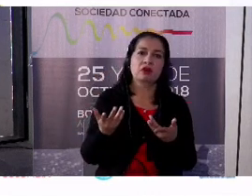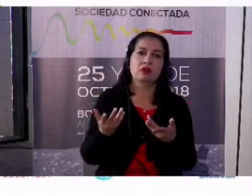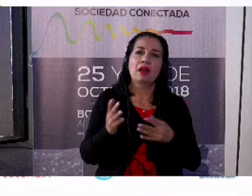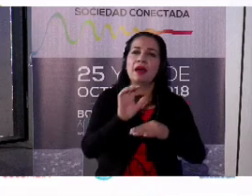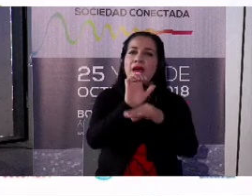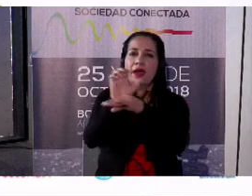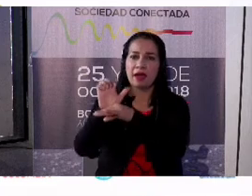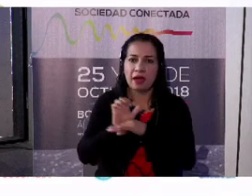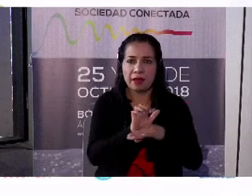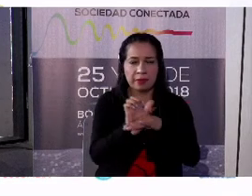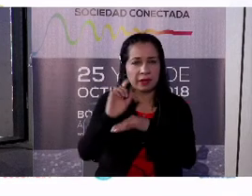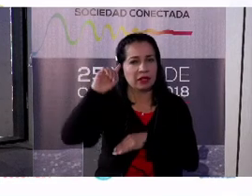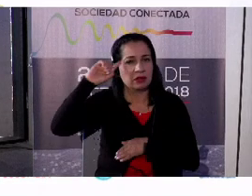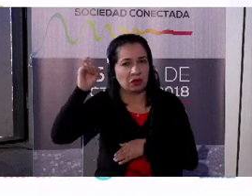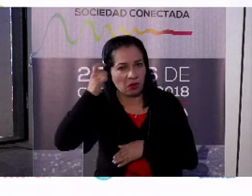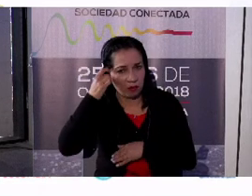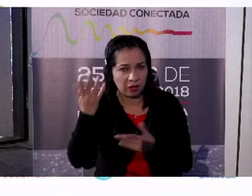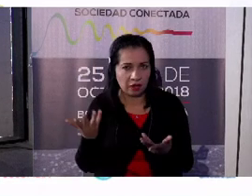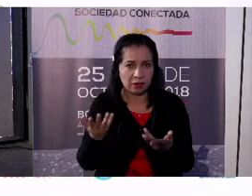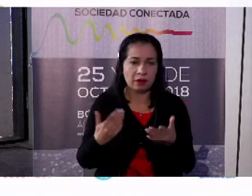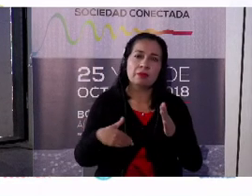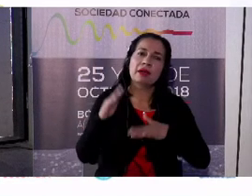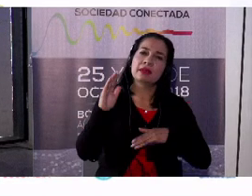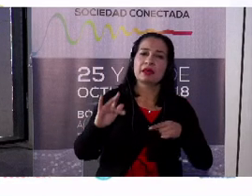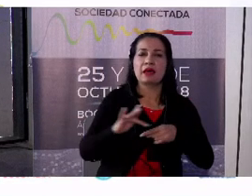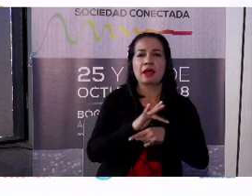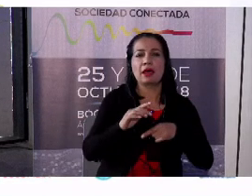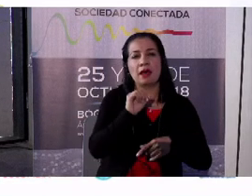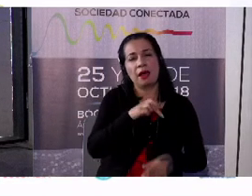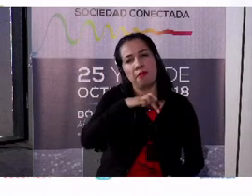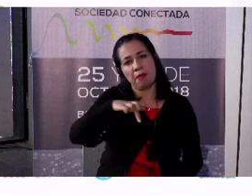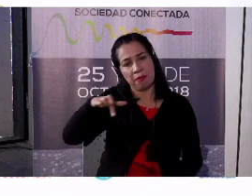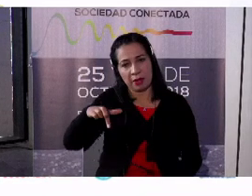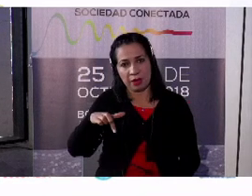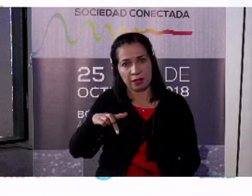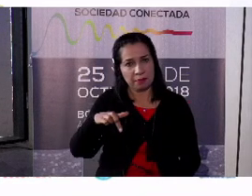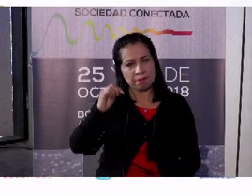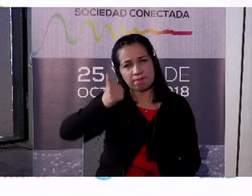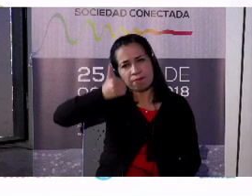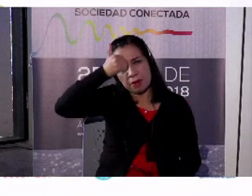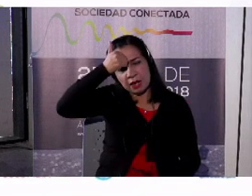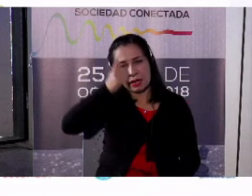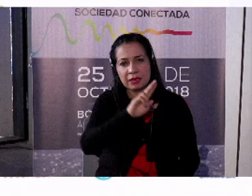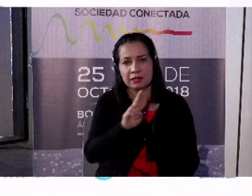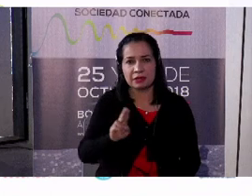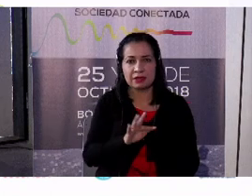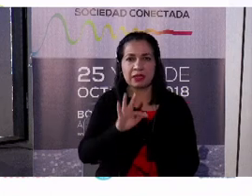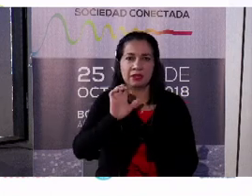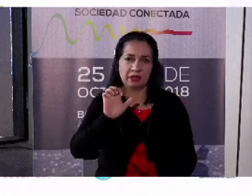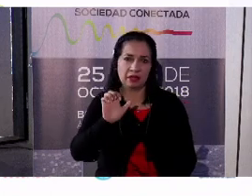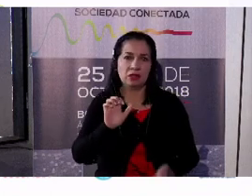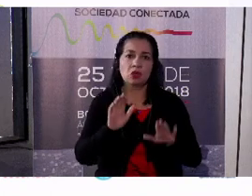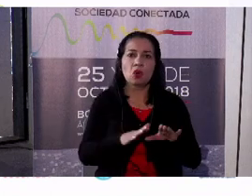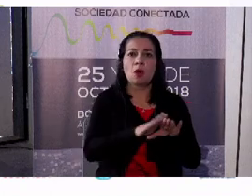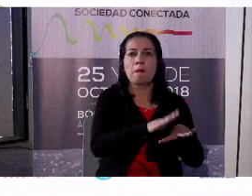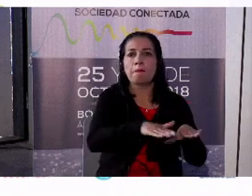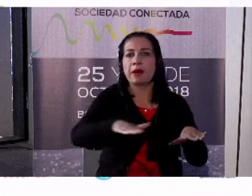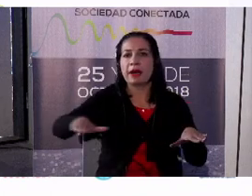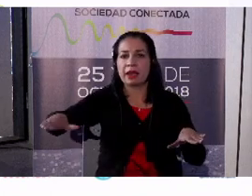gubernamentales una de nuestras aplicaciones claves para ZT es el parqueo